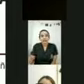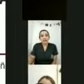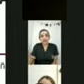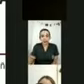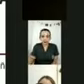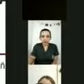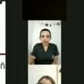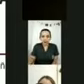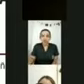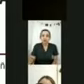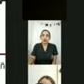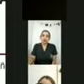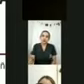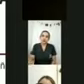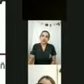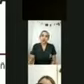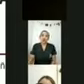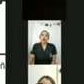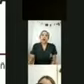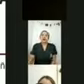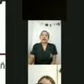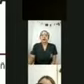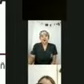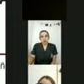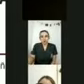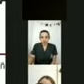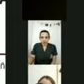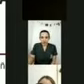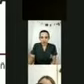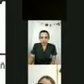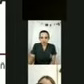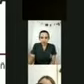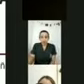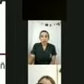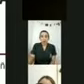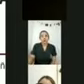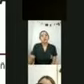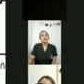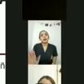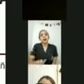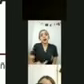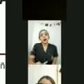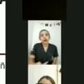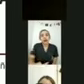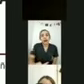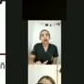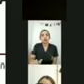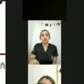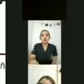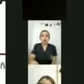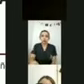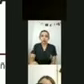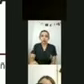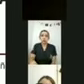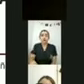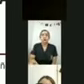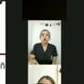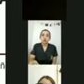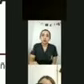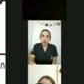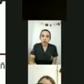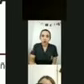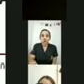la escritura de otros al relacionarse con los otros niños. Puede llegar a controlar la conducta de otros por